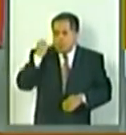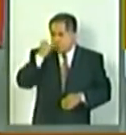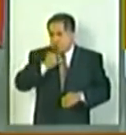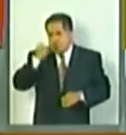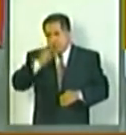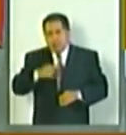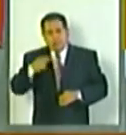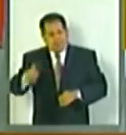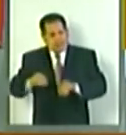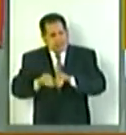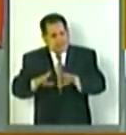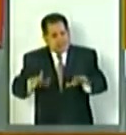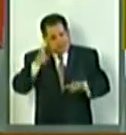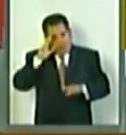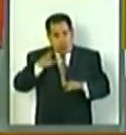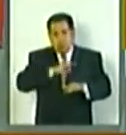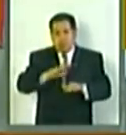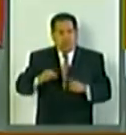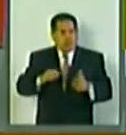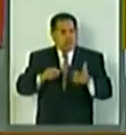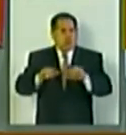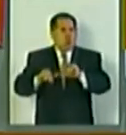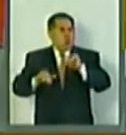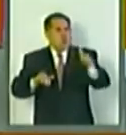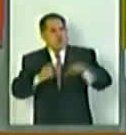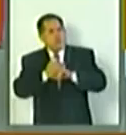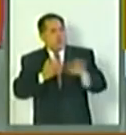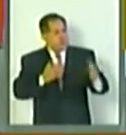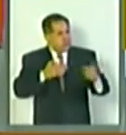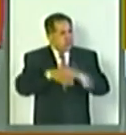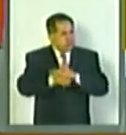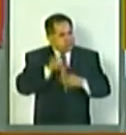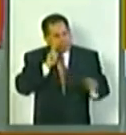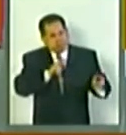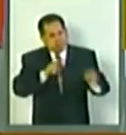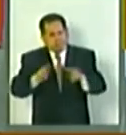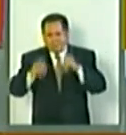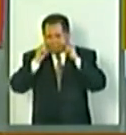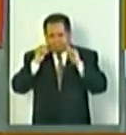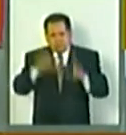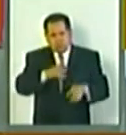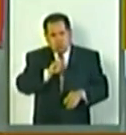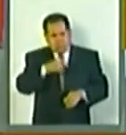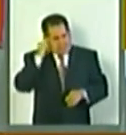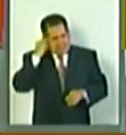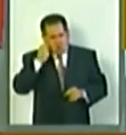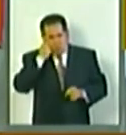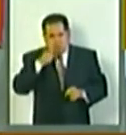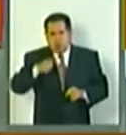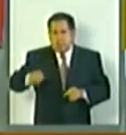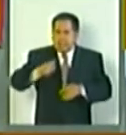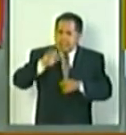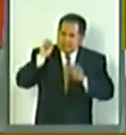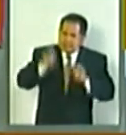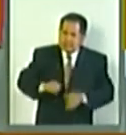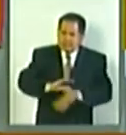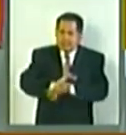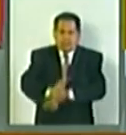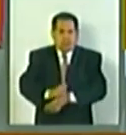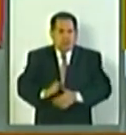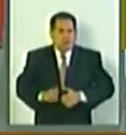idiomas y acceder a todos los demás medios de información no indígenas sin